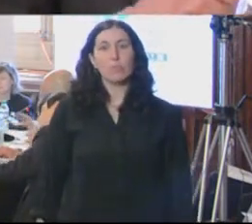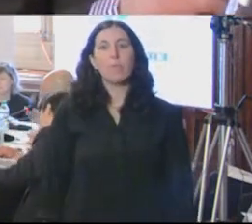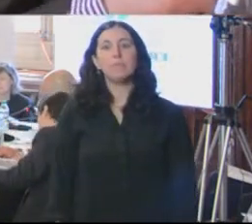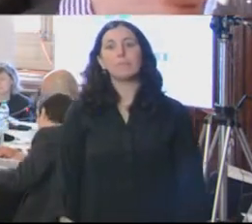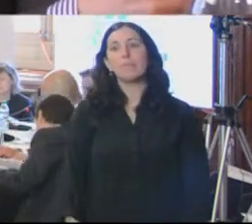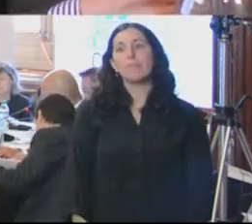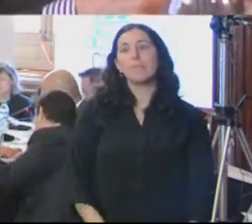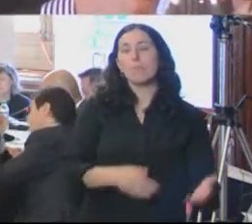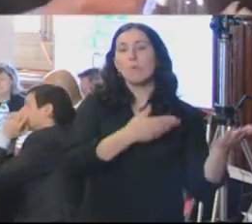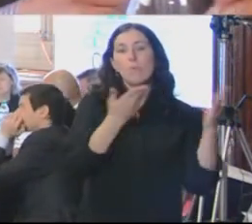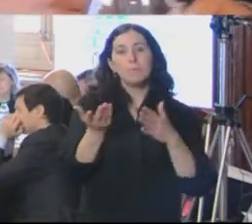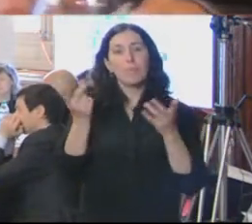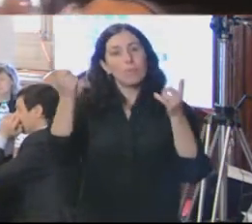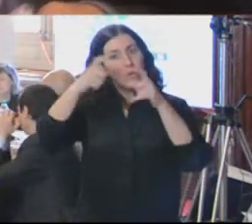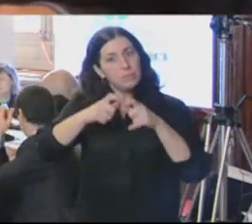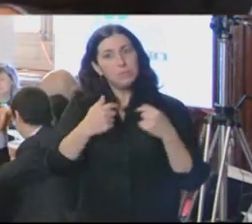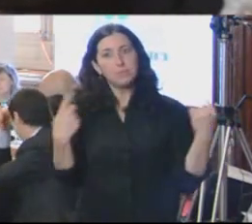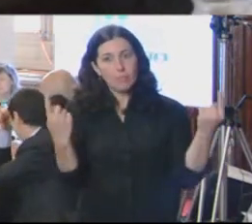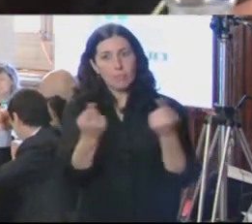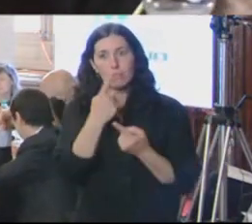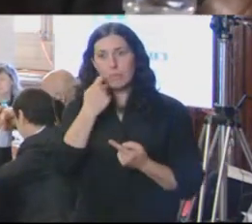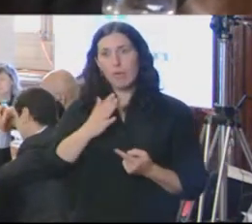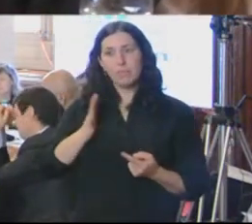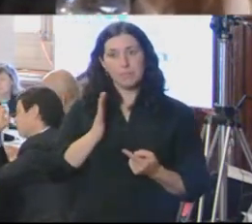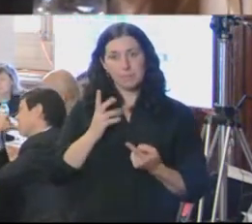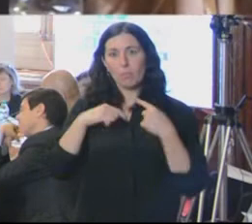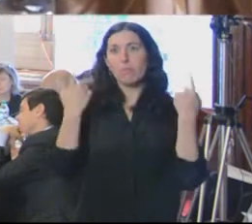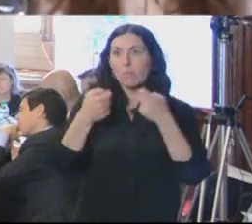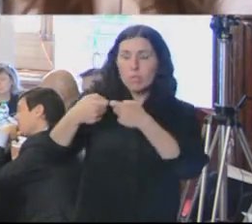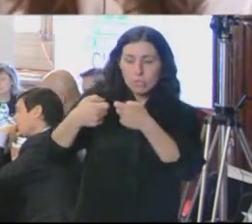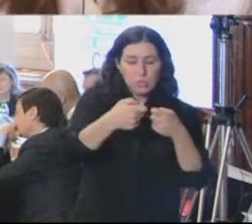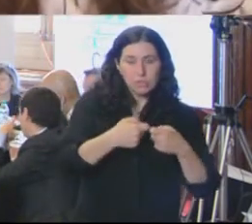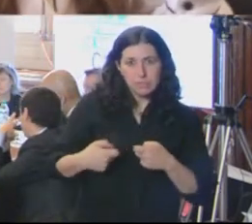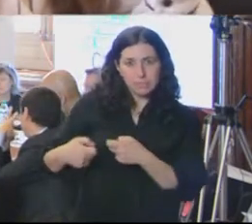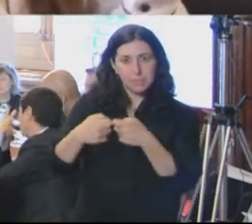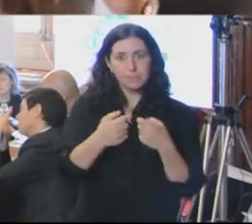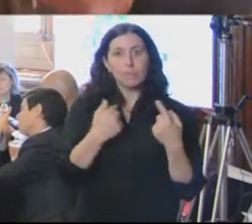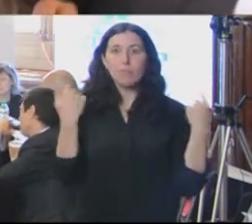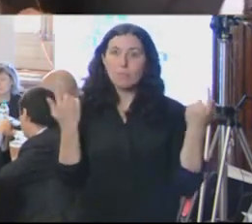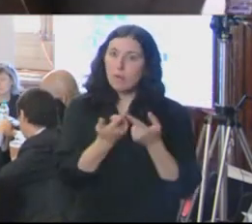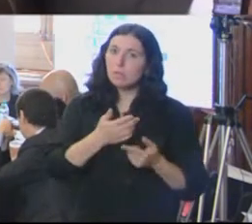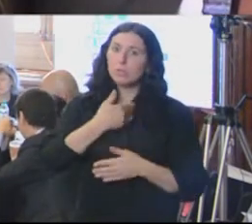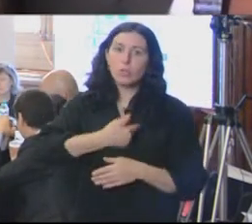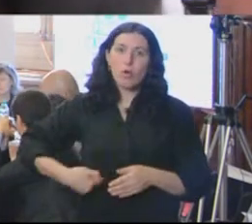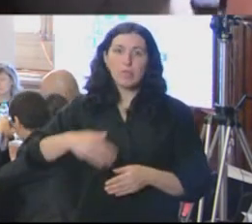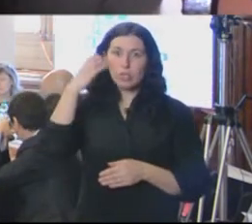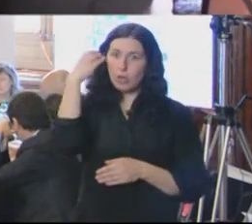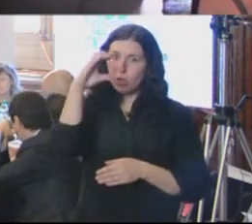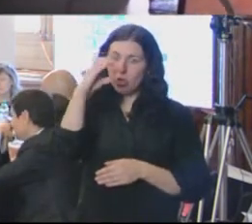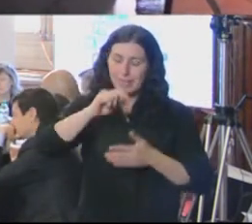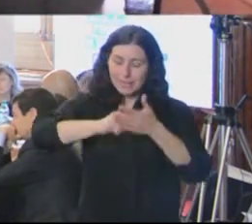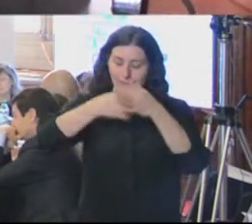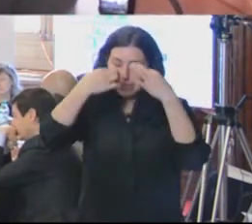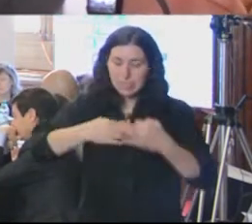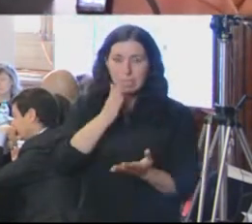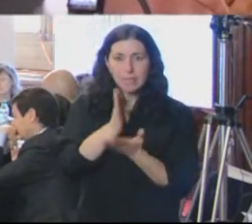Respetado comisionado, respetadas comisionadas, señores y señoras de la sociedad civil. Para el Gobierno de Colombia, garantizar la defensa de